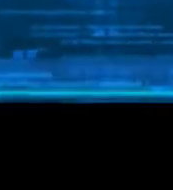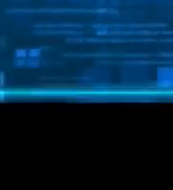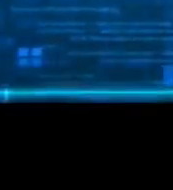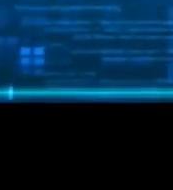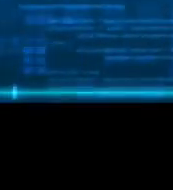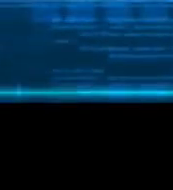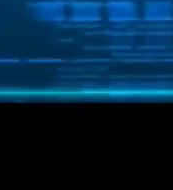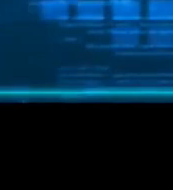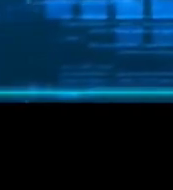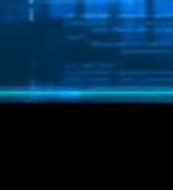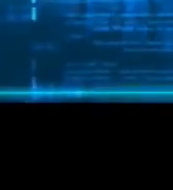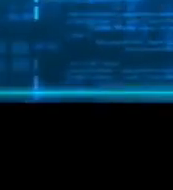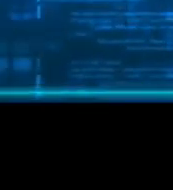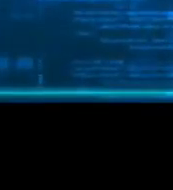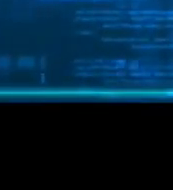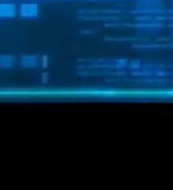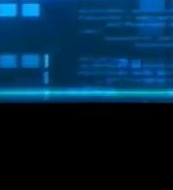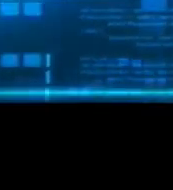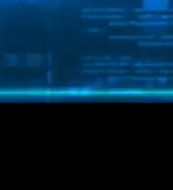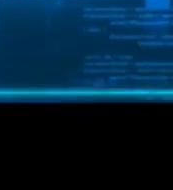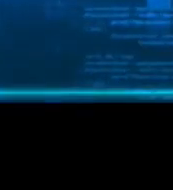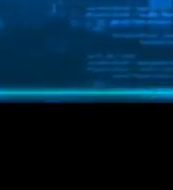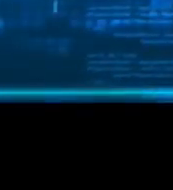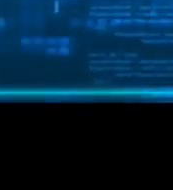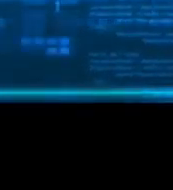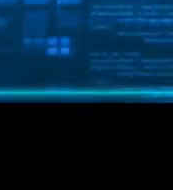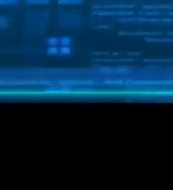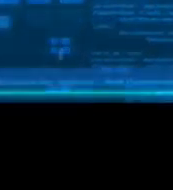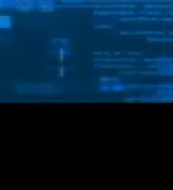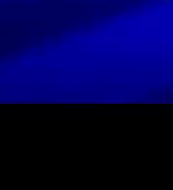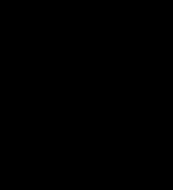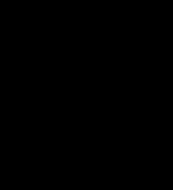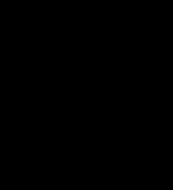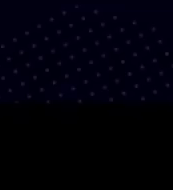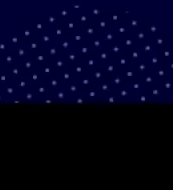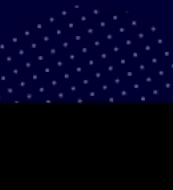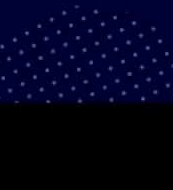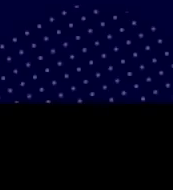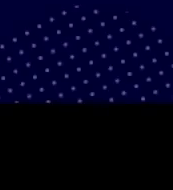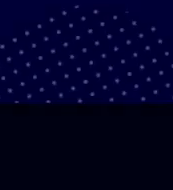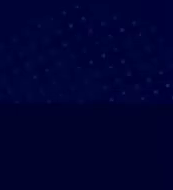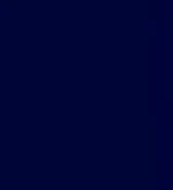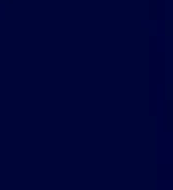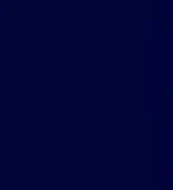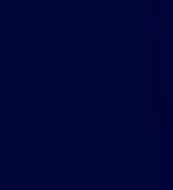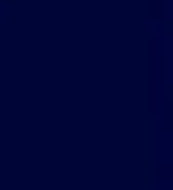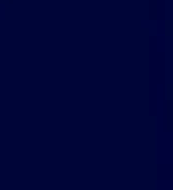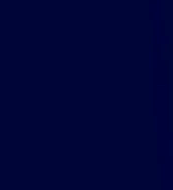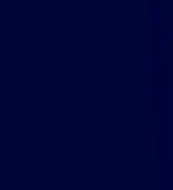4. ya haces parte de La era de la Inteligencia artificial